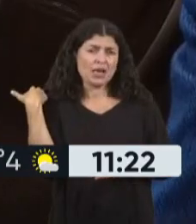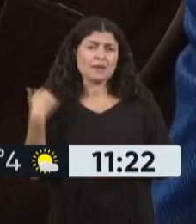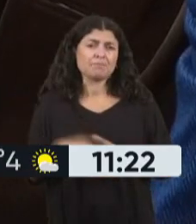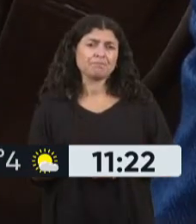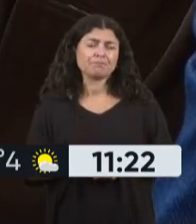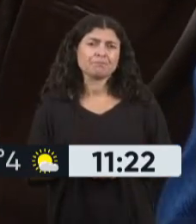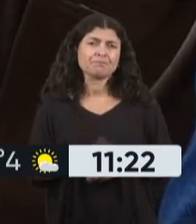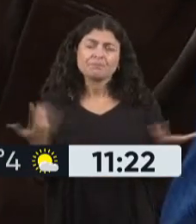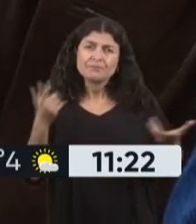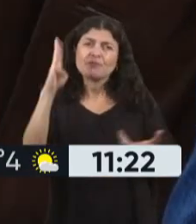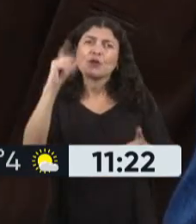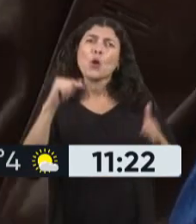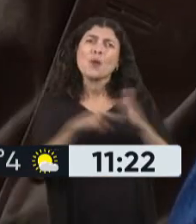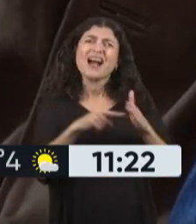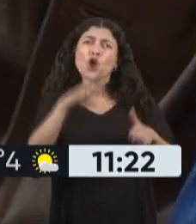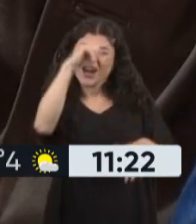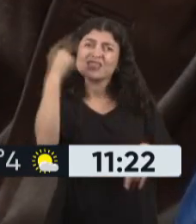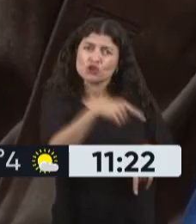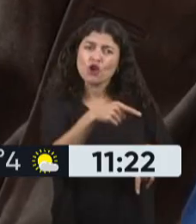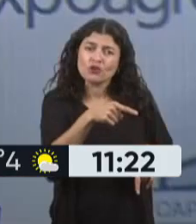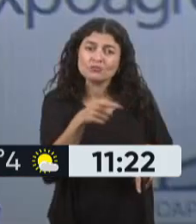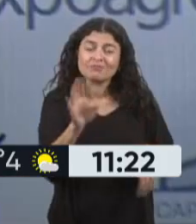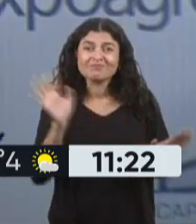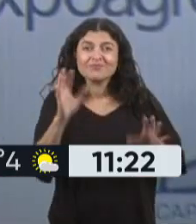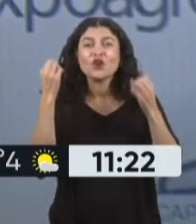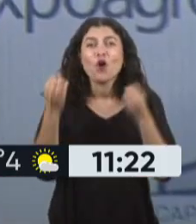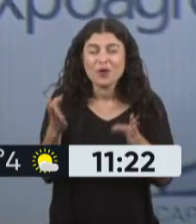digamos, el Banco Nación, ¿qué haces? ¿Cómo estás?